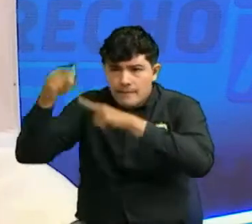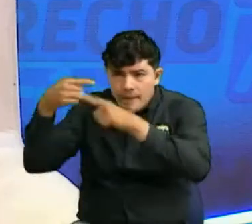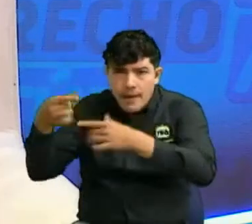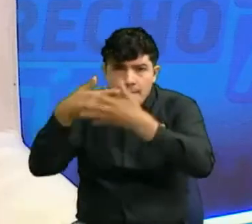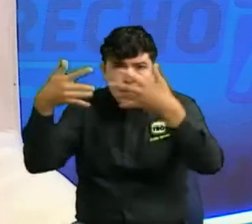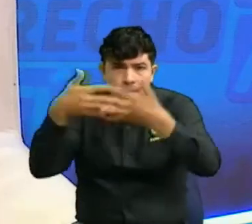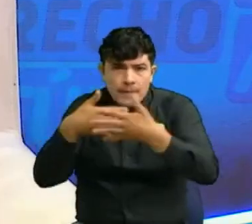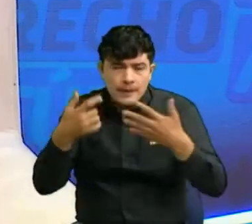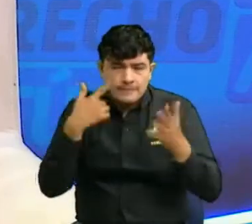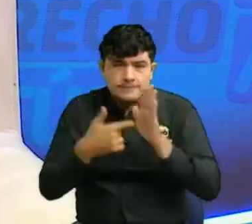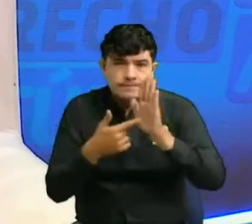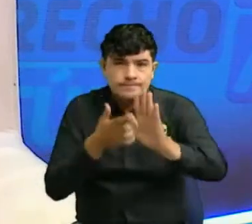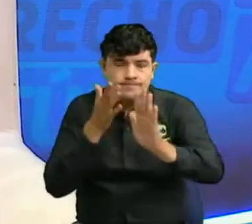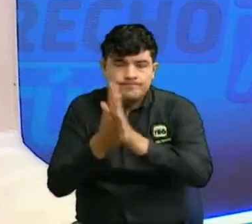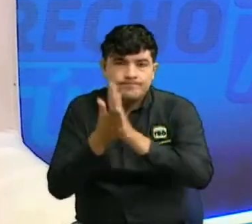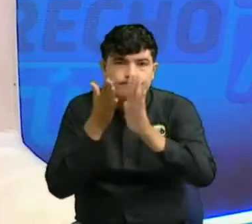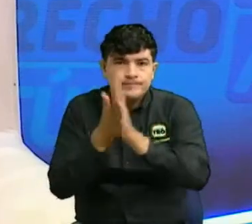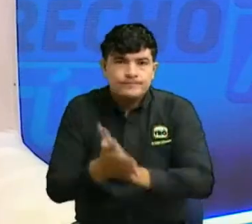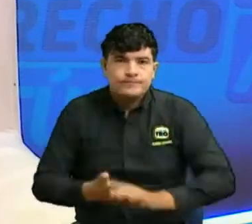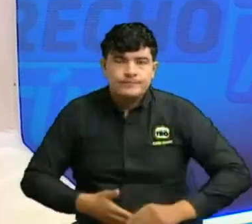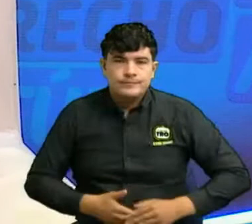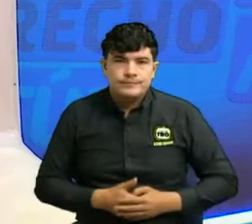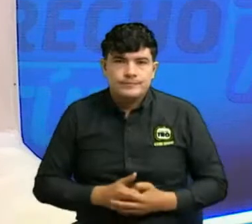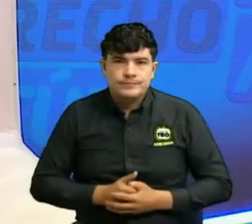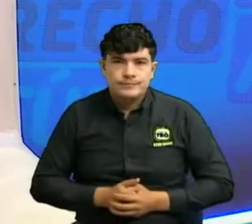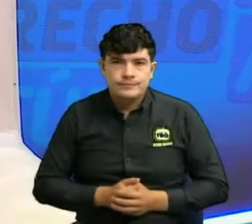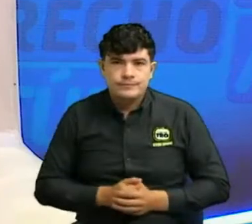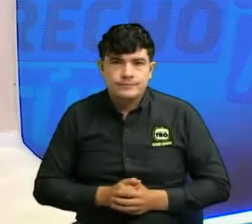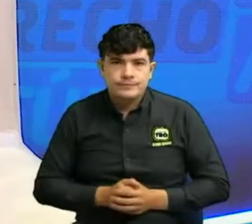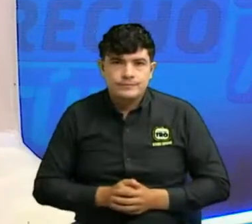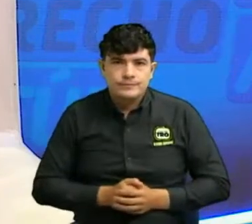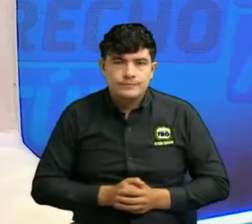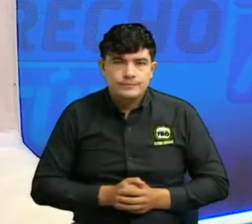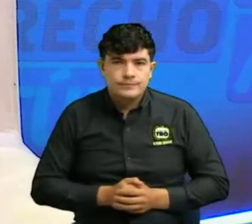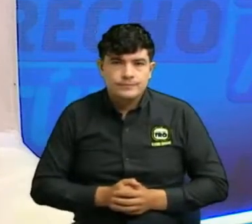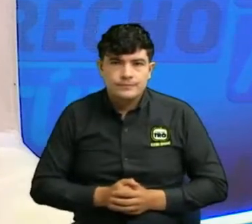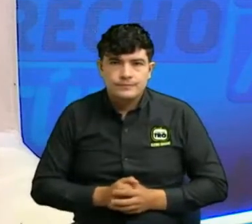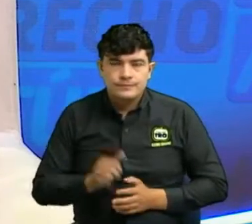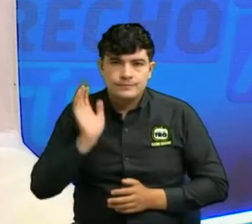mensaje por parte de nuestros cibernautas a esta hora de la tarde y dice: